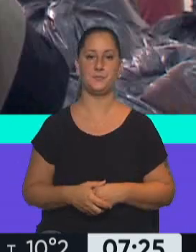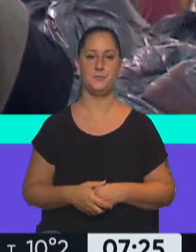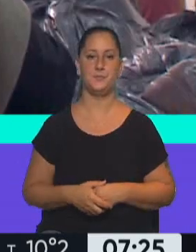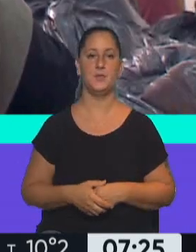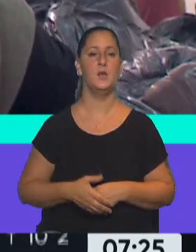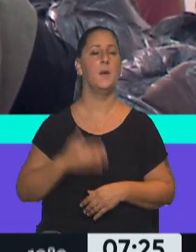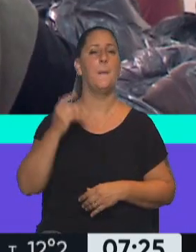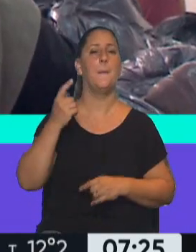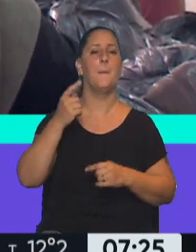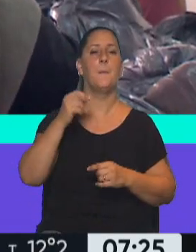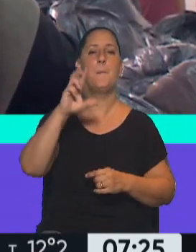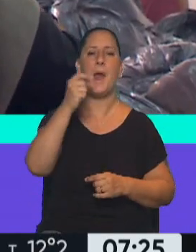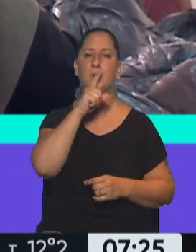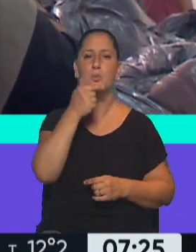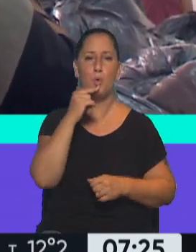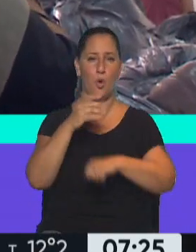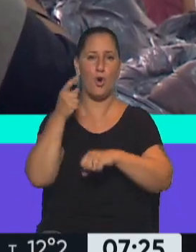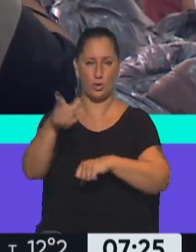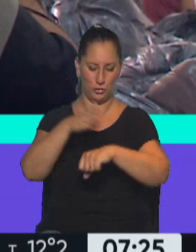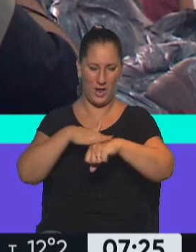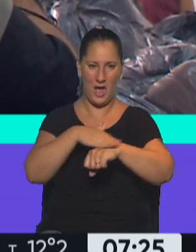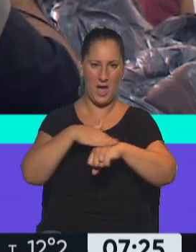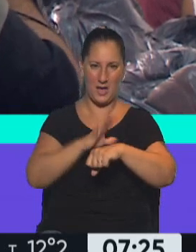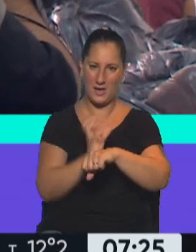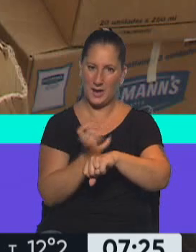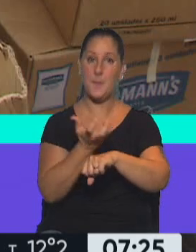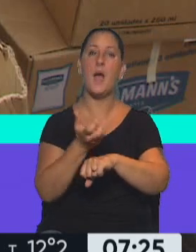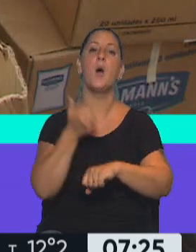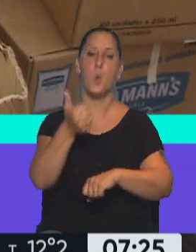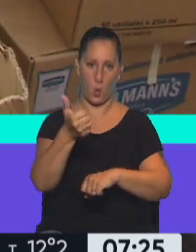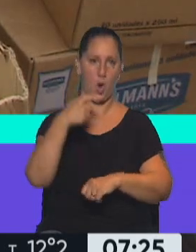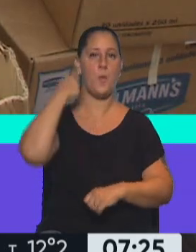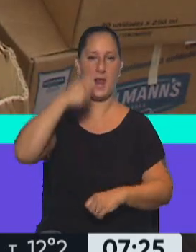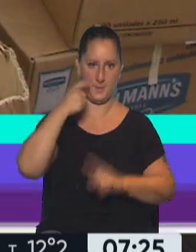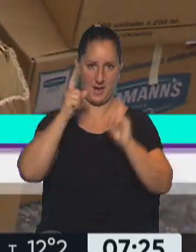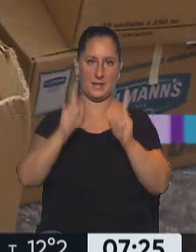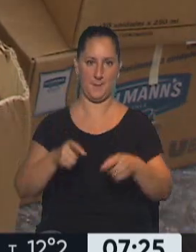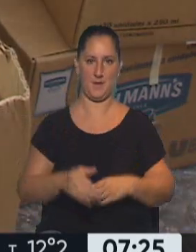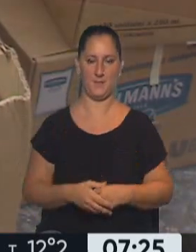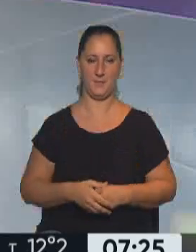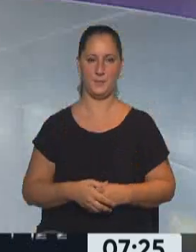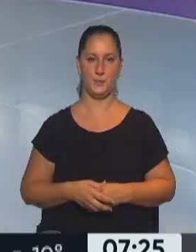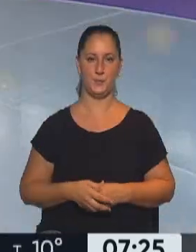todo lo que es también Plazul y demás también es bueno para el tema de veterinario.